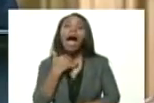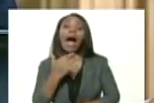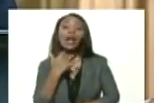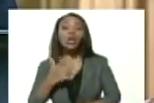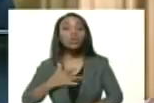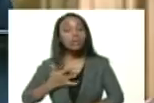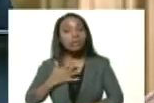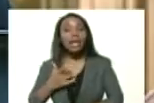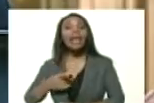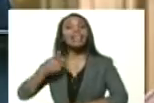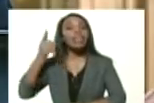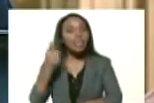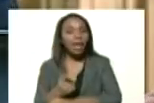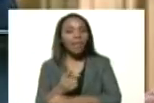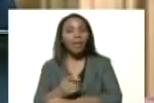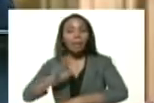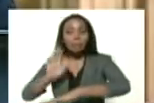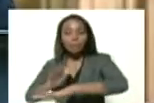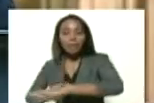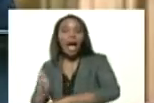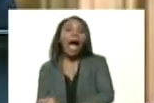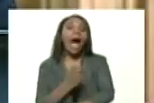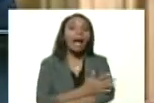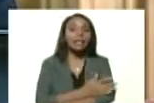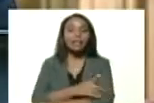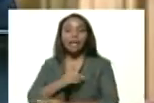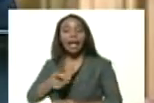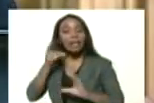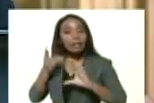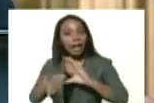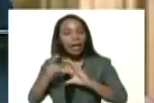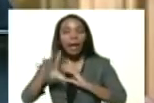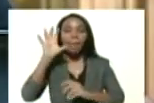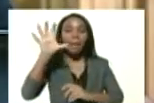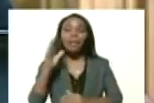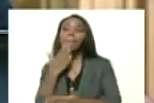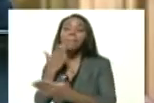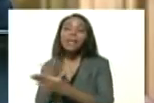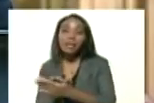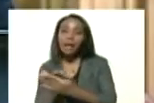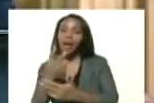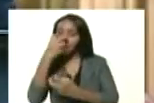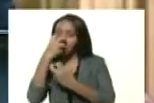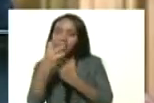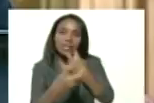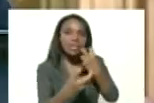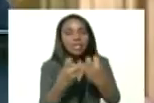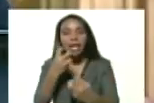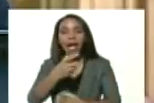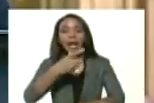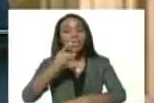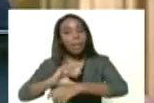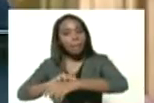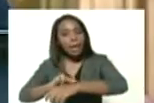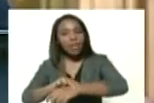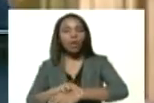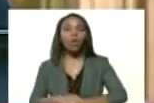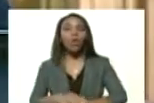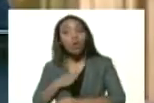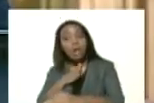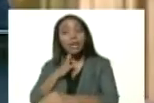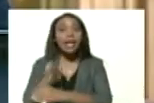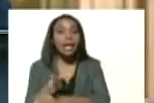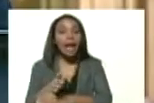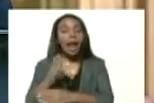algo tiene que inmediatamente reportarlo al carné de la patria pedir una visita del médico acudir